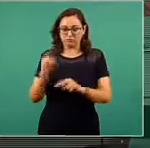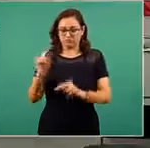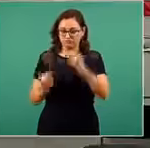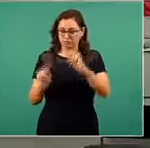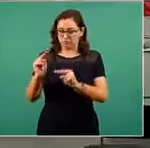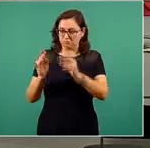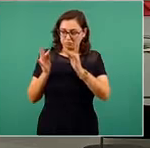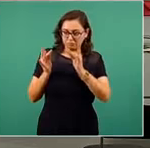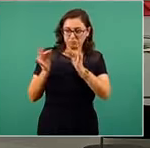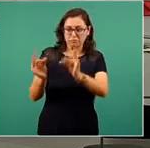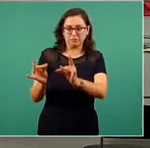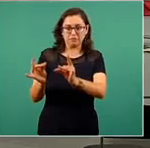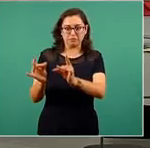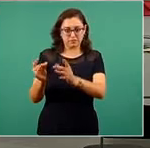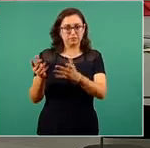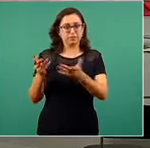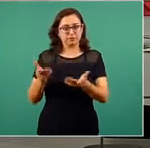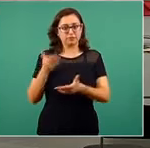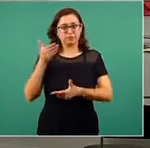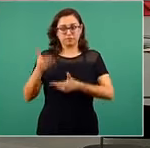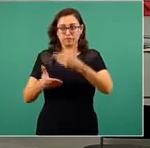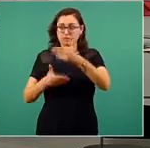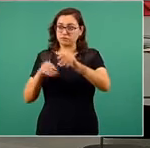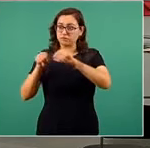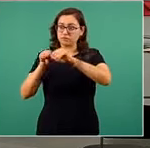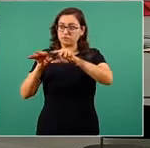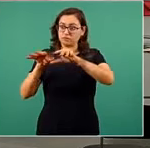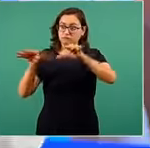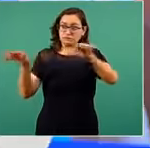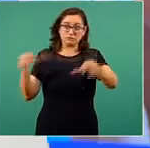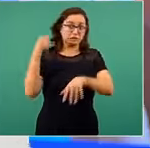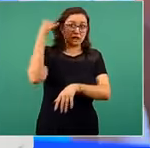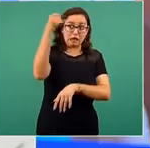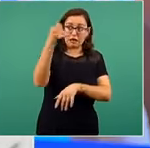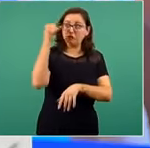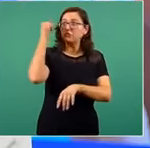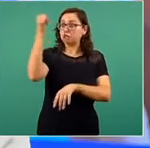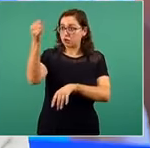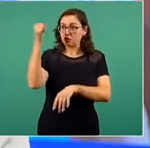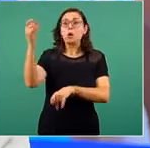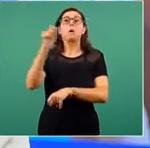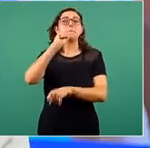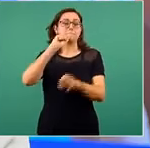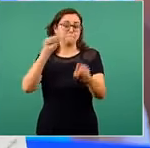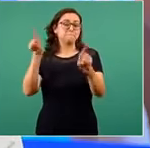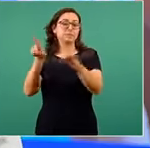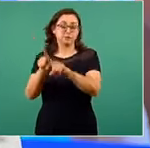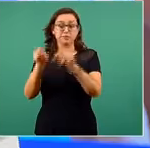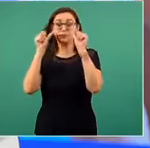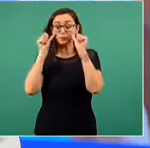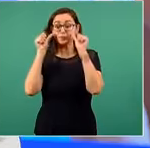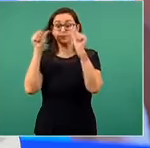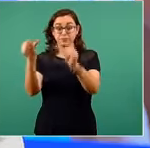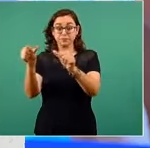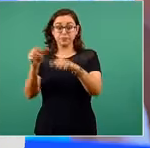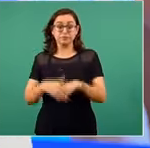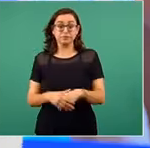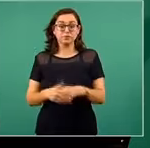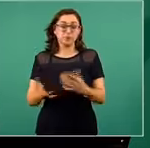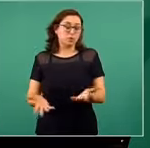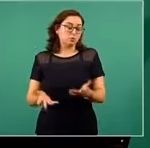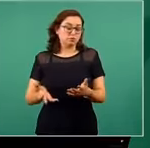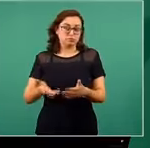especialización y, sobre todo, que llegue hasta el último rincón del país donde existen grandes carencias, las que ya eran históricas